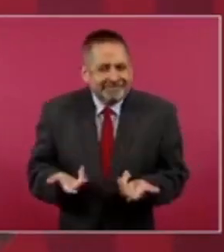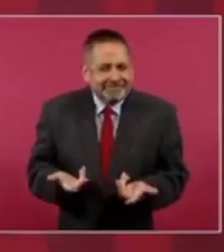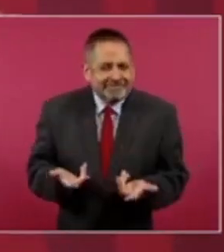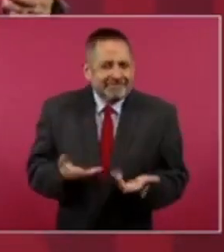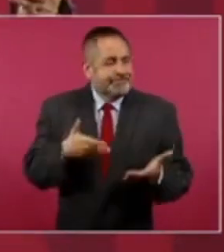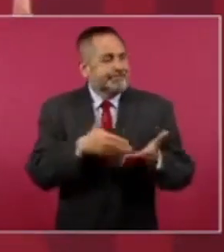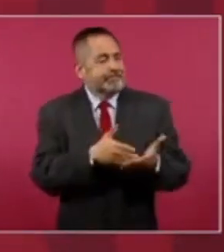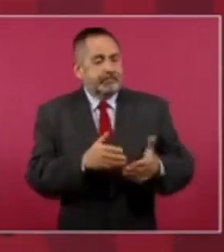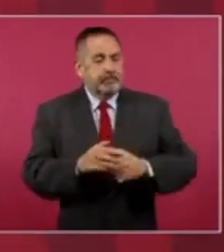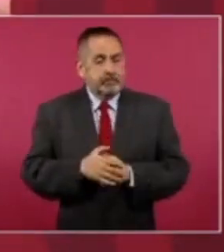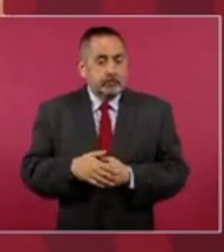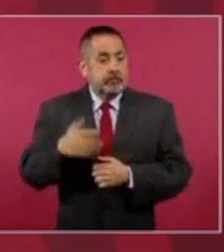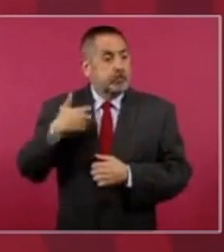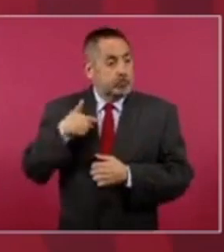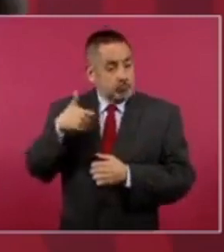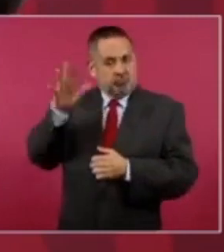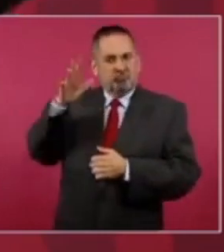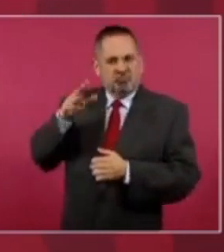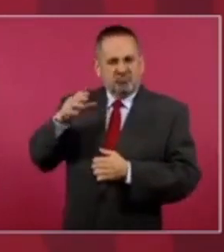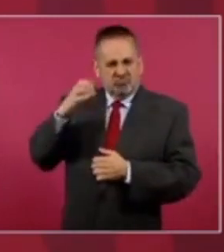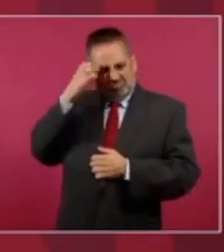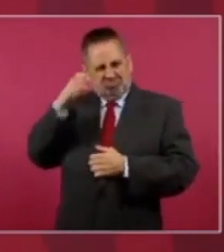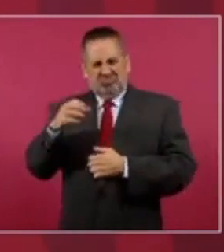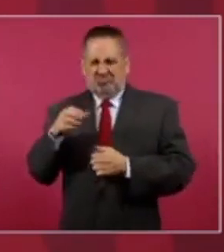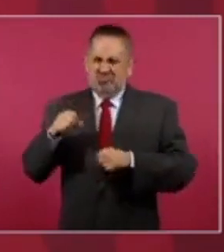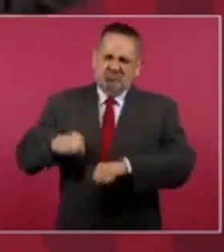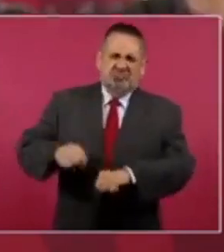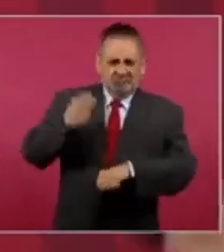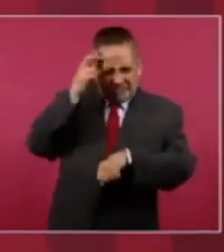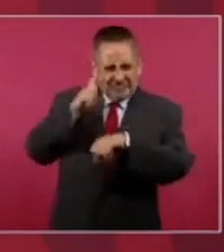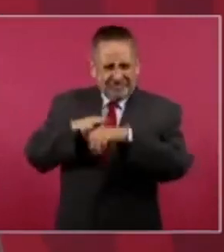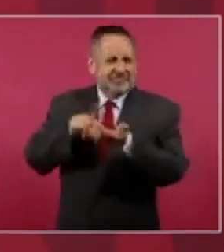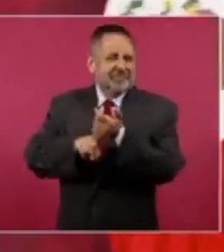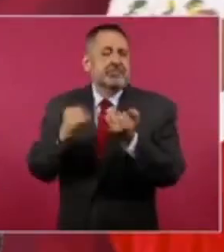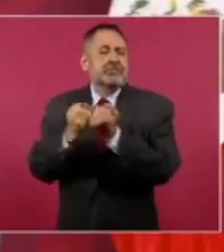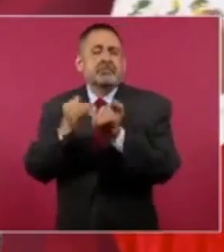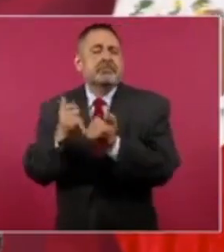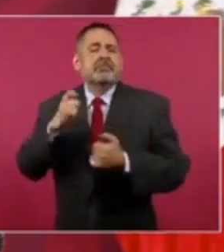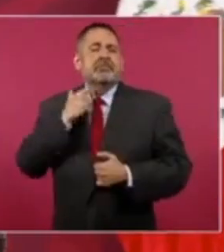Si yo fuese un dictador, un tirano, si fuese yo como los presidentes de antes,